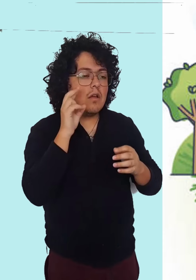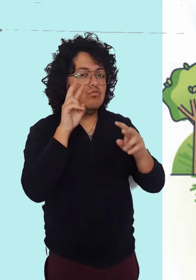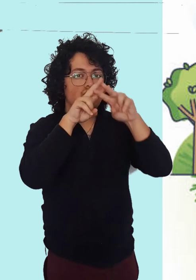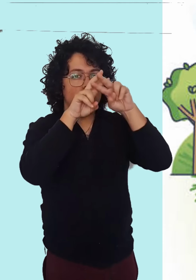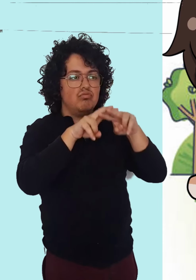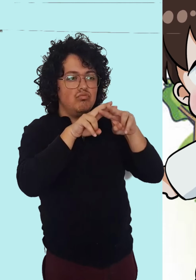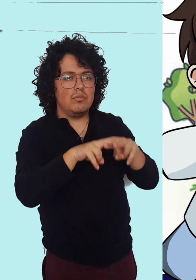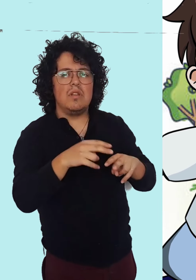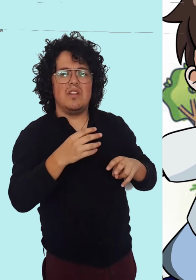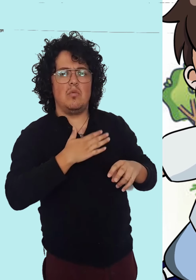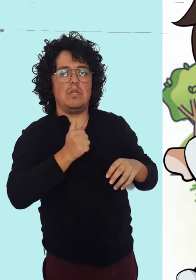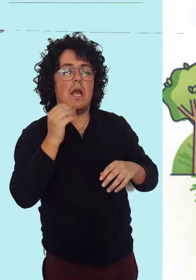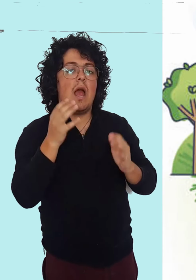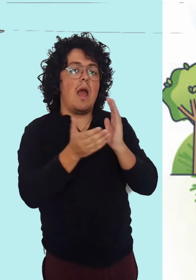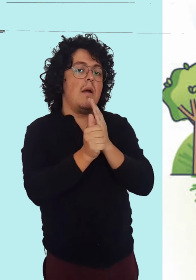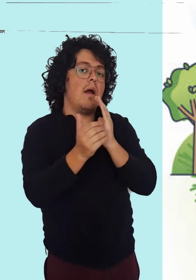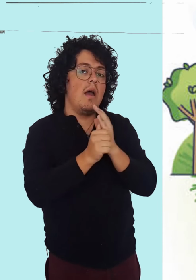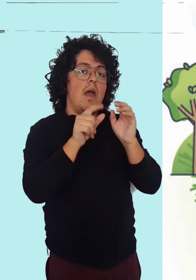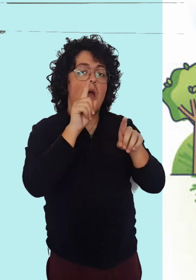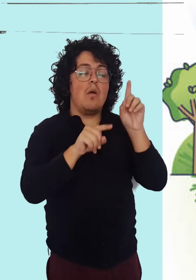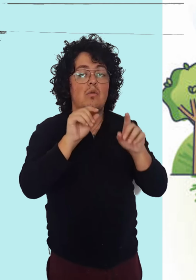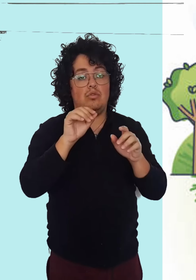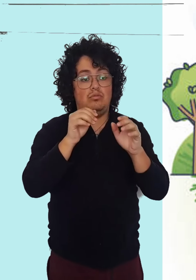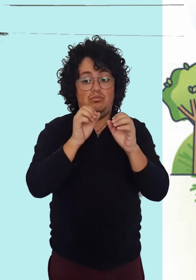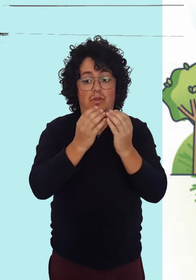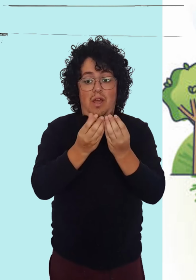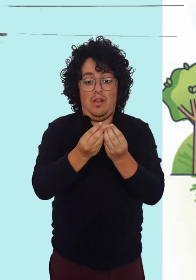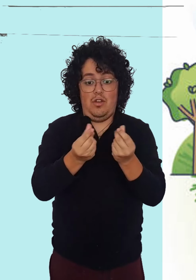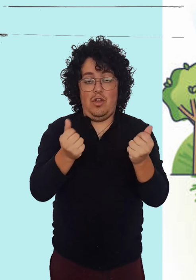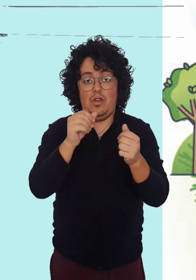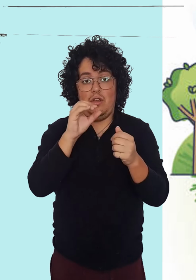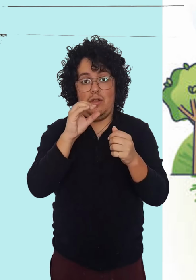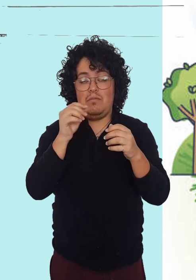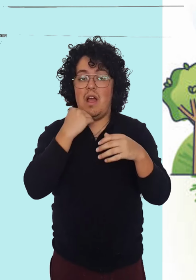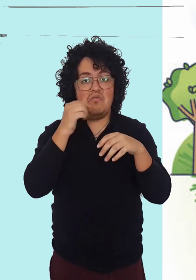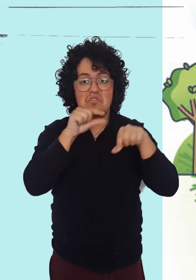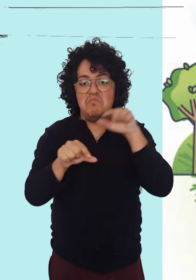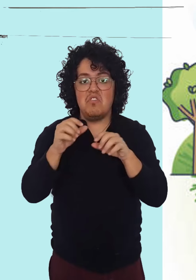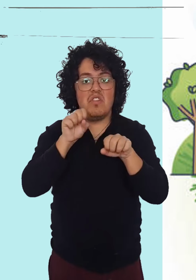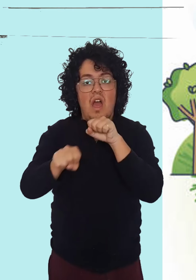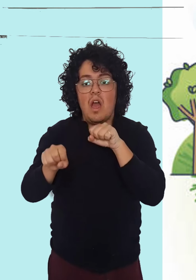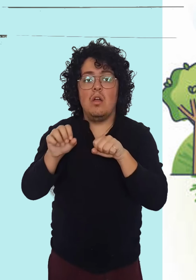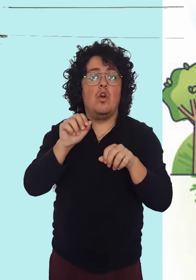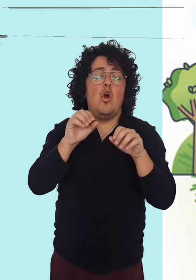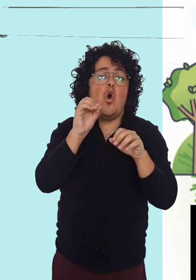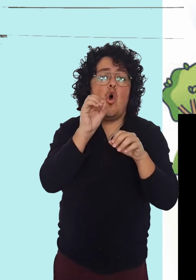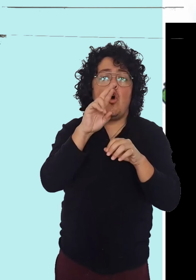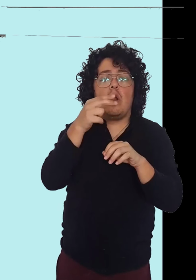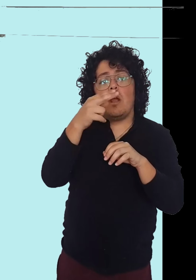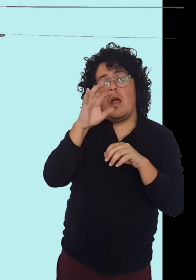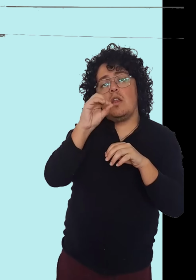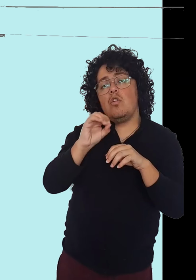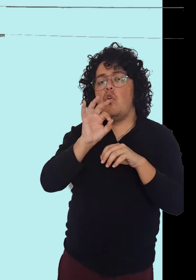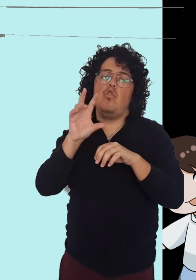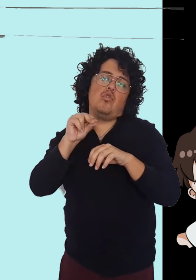de biorremediación, esta funciona como una plataforma experimental para estudiar la capacidad de ciertos microorganismos de